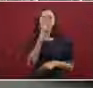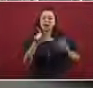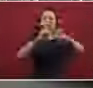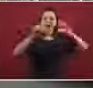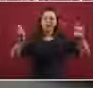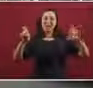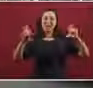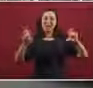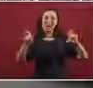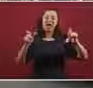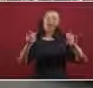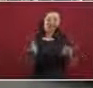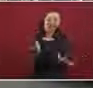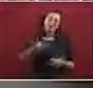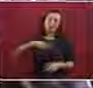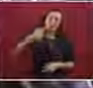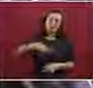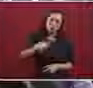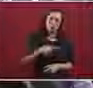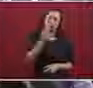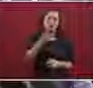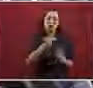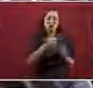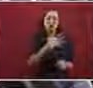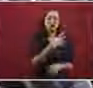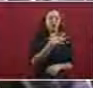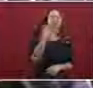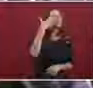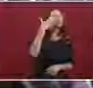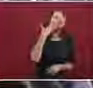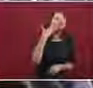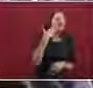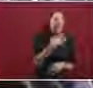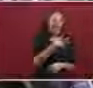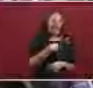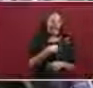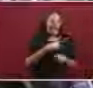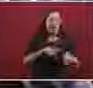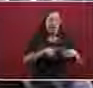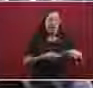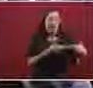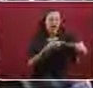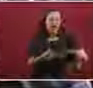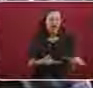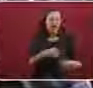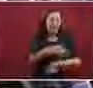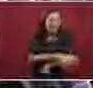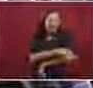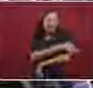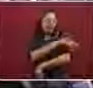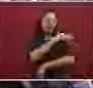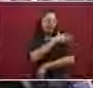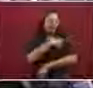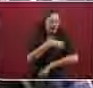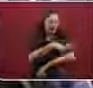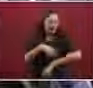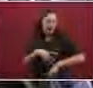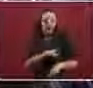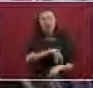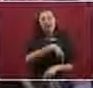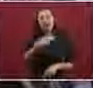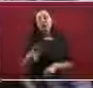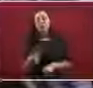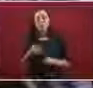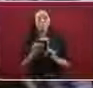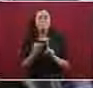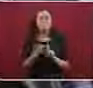hijo de tigre pintito y de tal palo tal astilla. A continuación le voy a decir el por qué y si aplica y si en